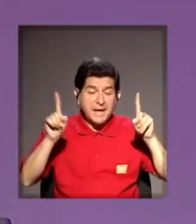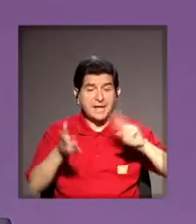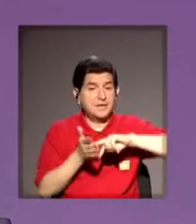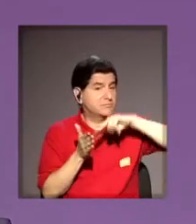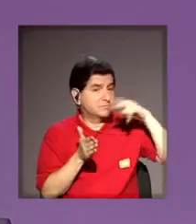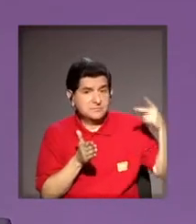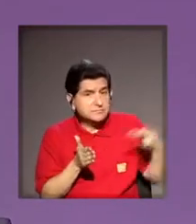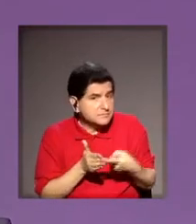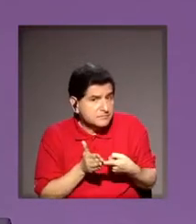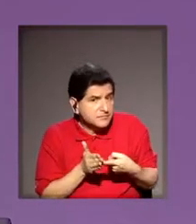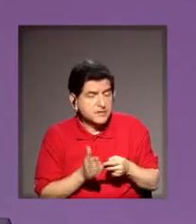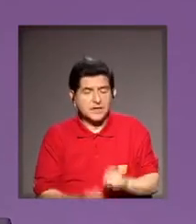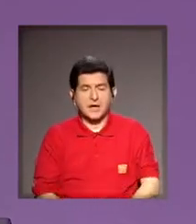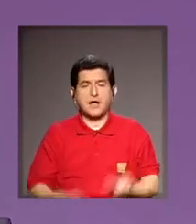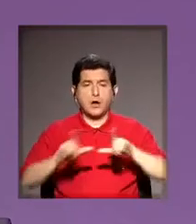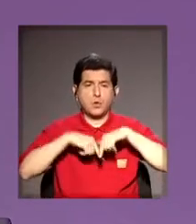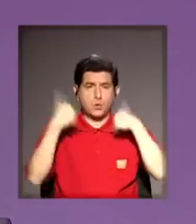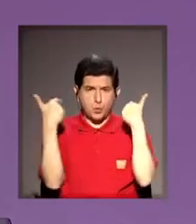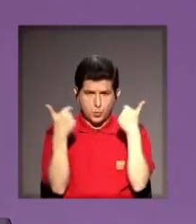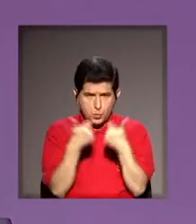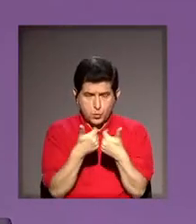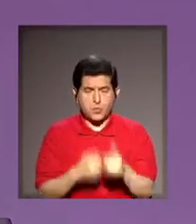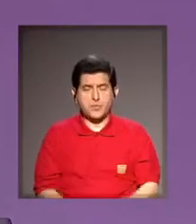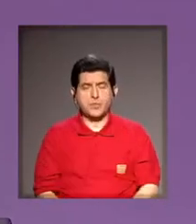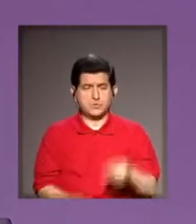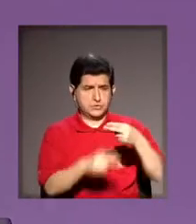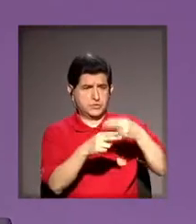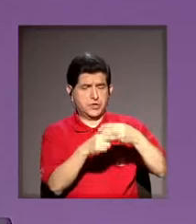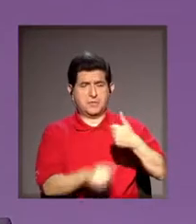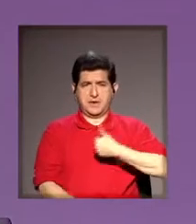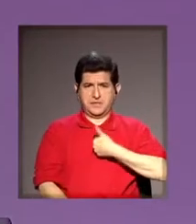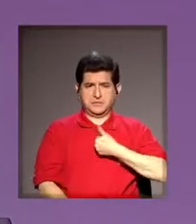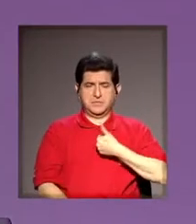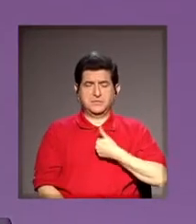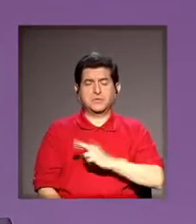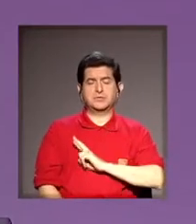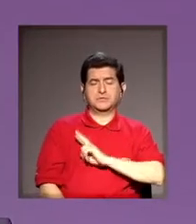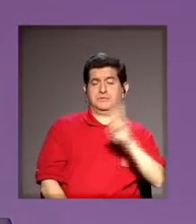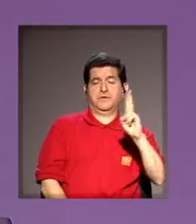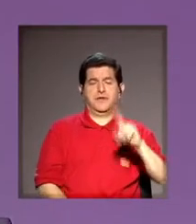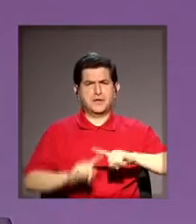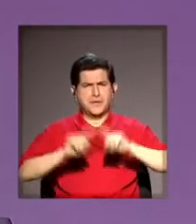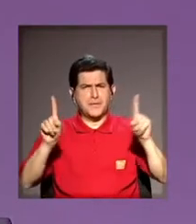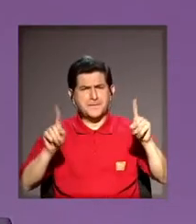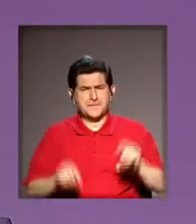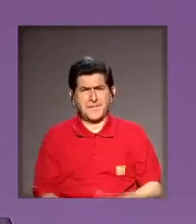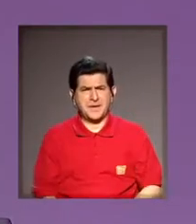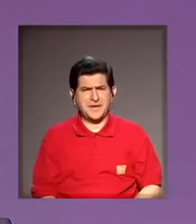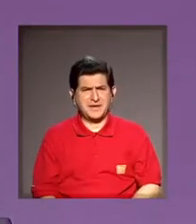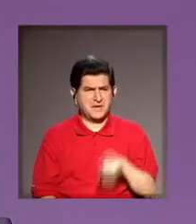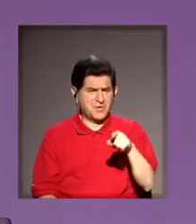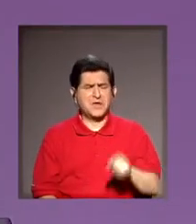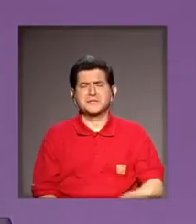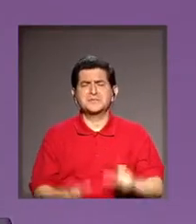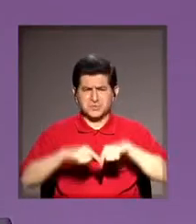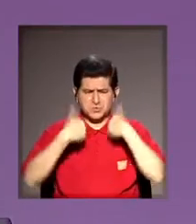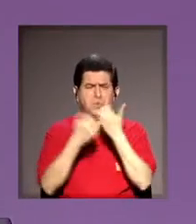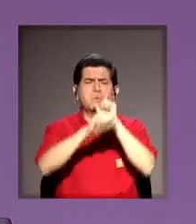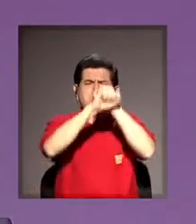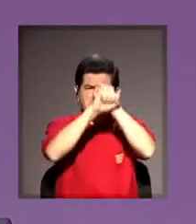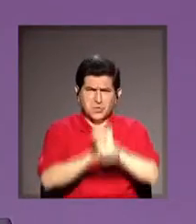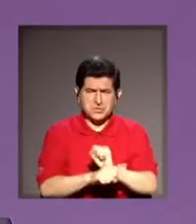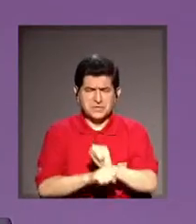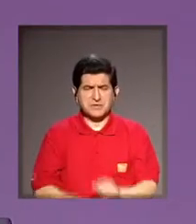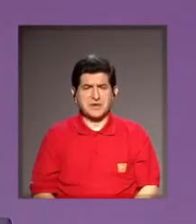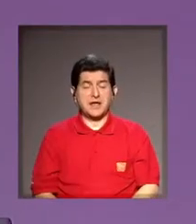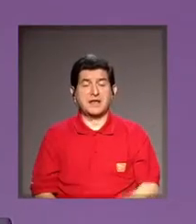que grupos autodenominados religiosos pero que básicamente son grupos conservadores y de